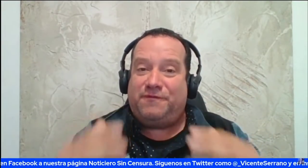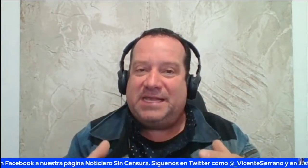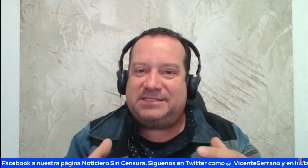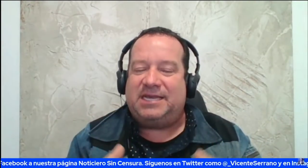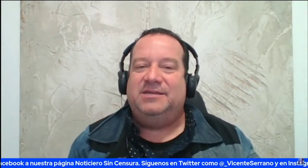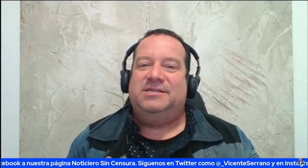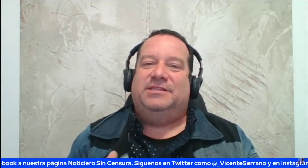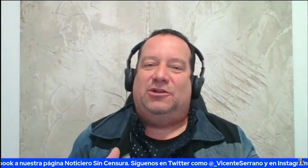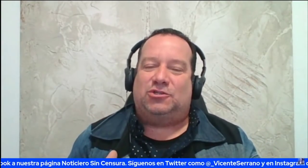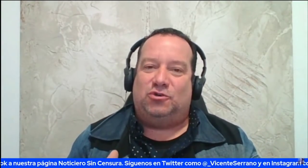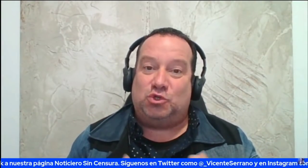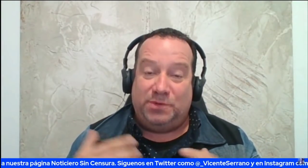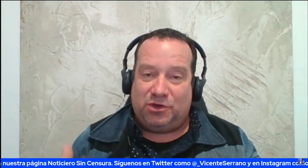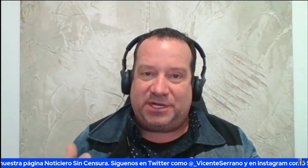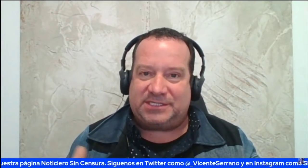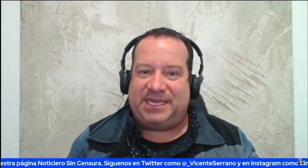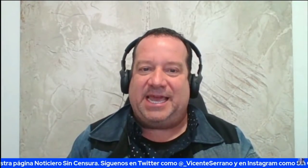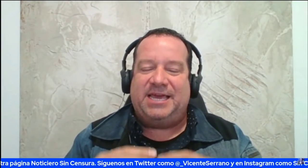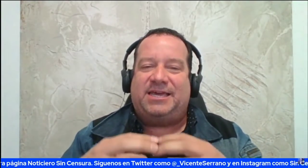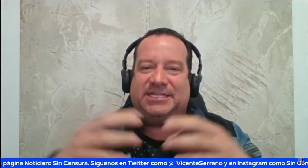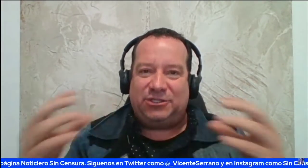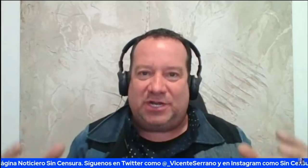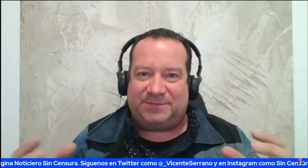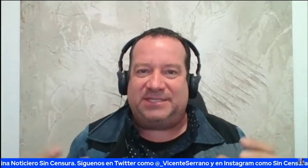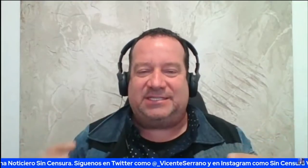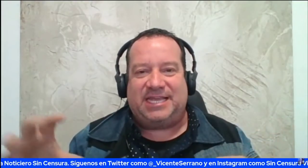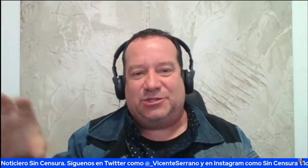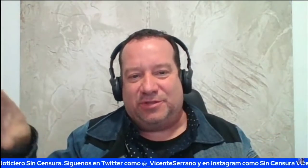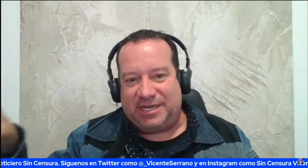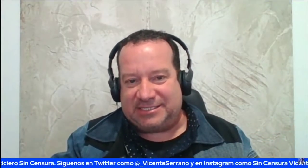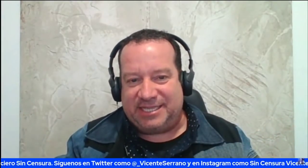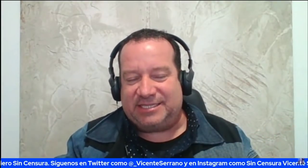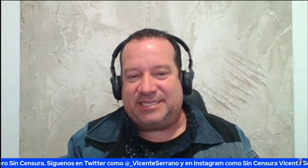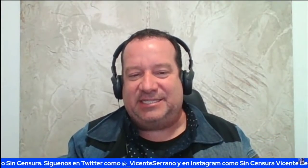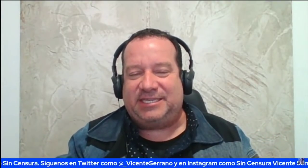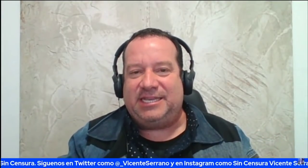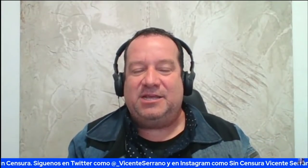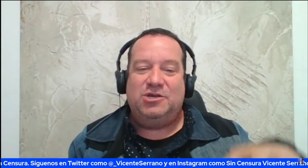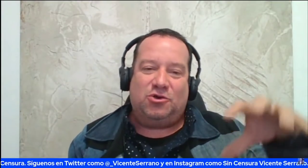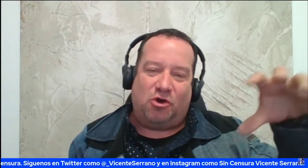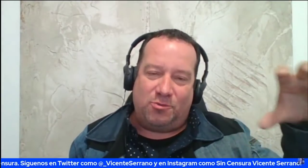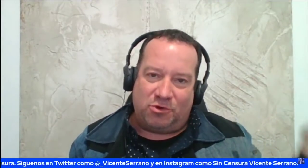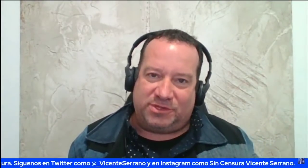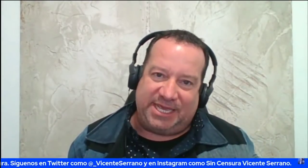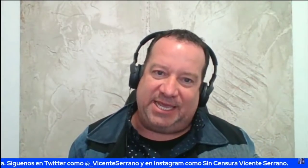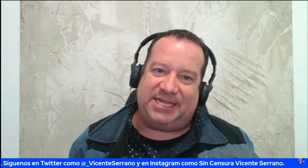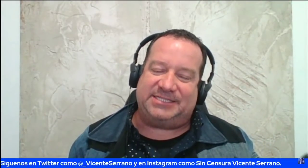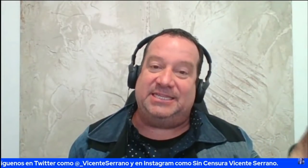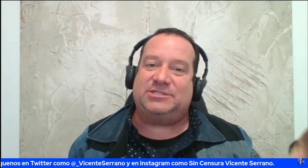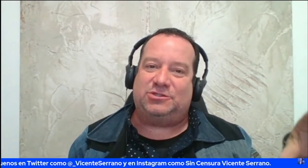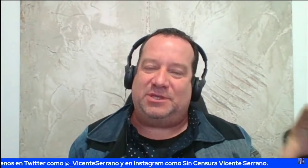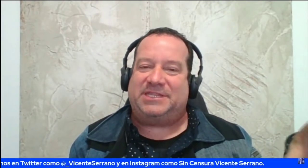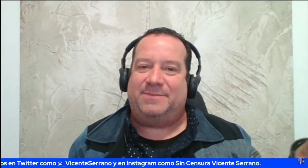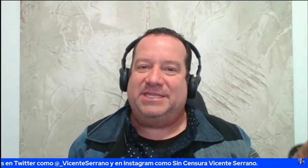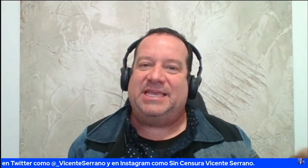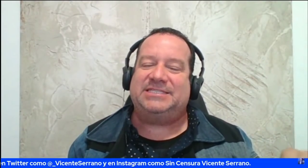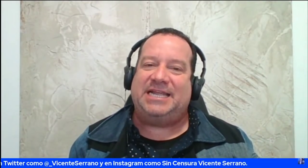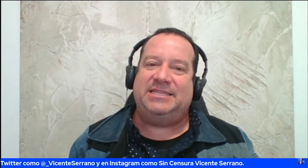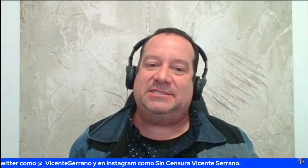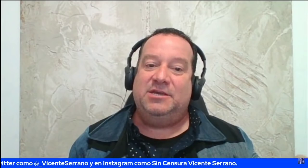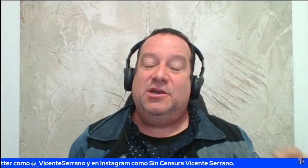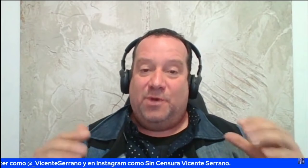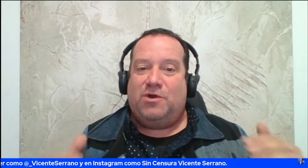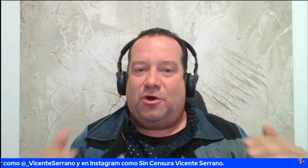haya confianza de los consumidores, que hayan crecido las ventas tanto de las tiendas de la esquina como de las tiendas